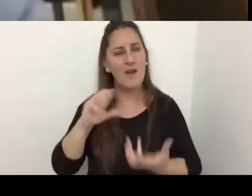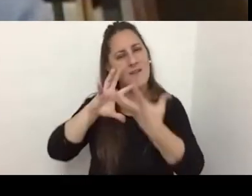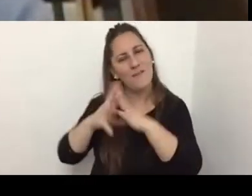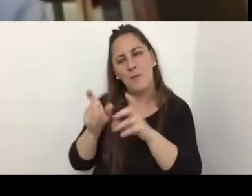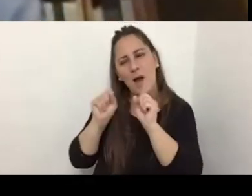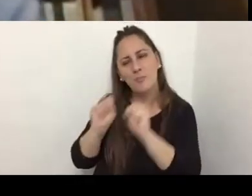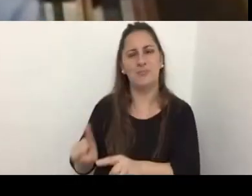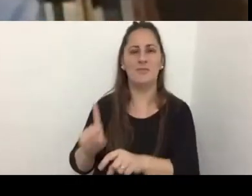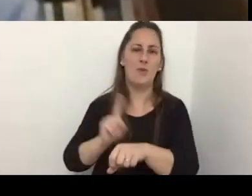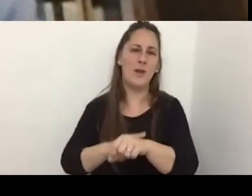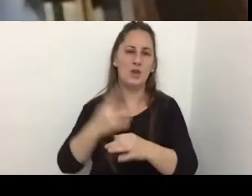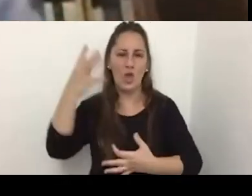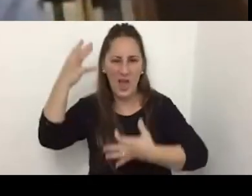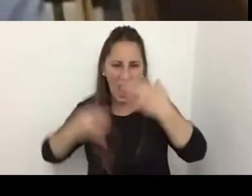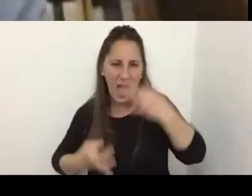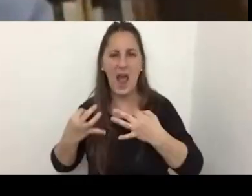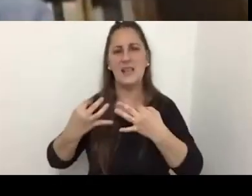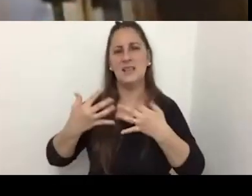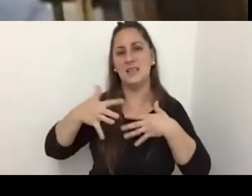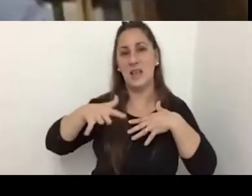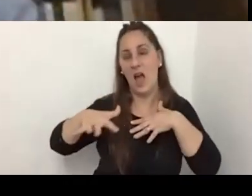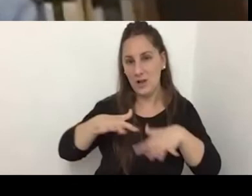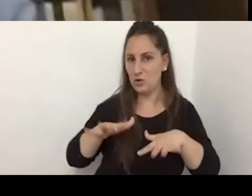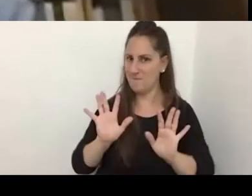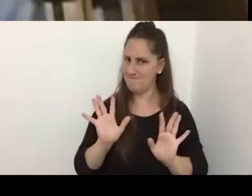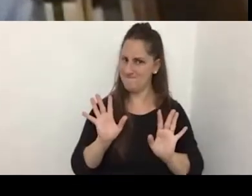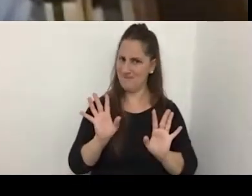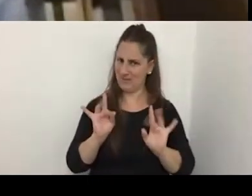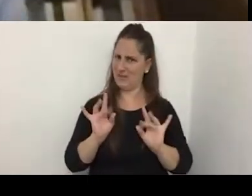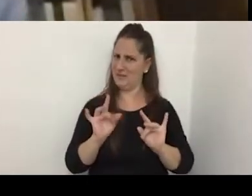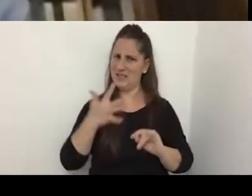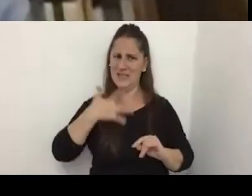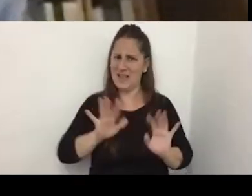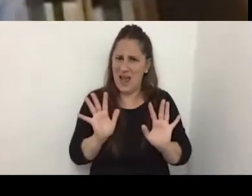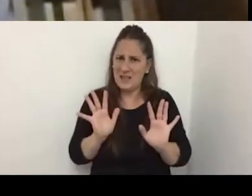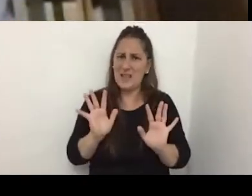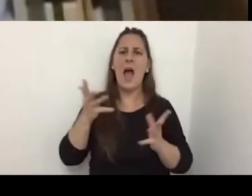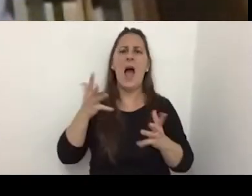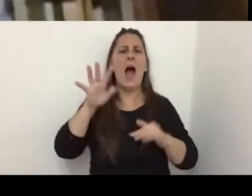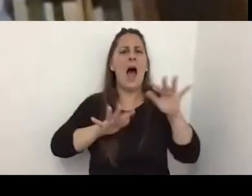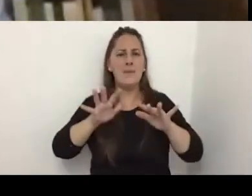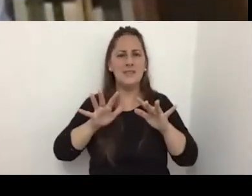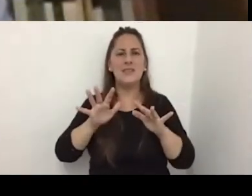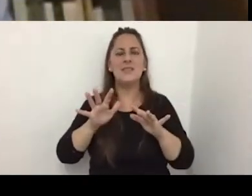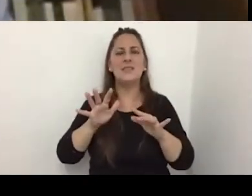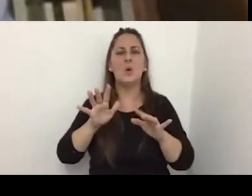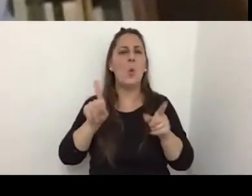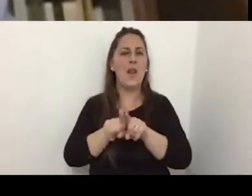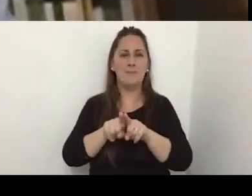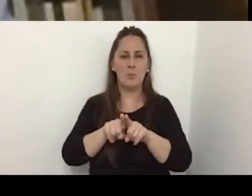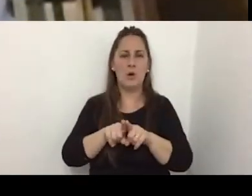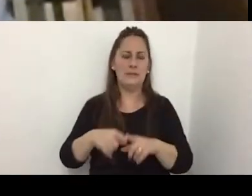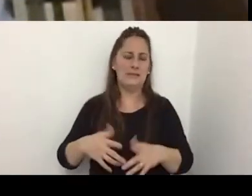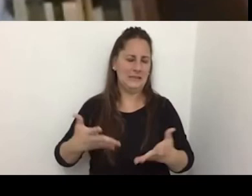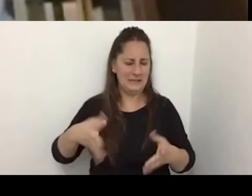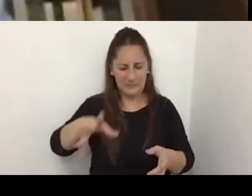análisis y de acción que a mí me cuesta mucho entenderlo, pero a veces hacen que se peguen el famoso tiro en el pie. Yo he